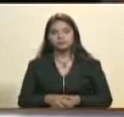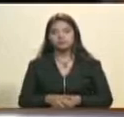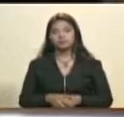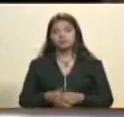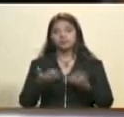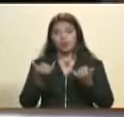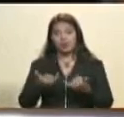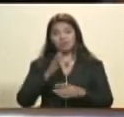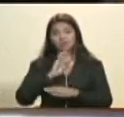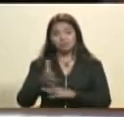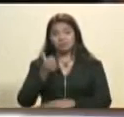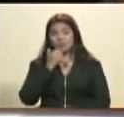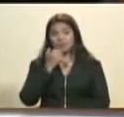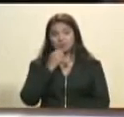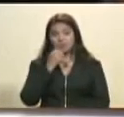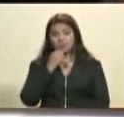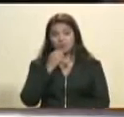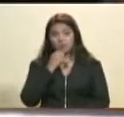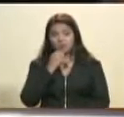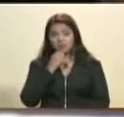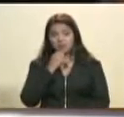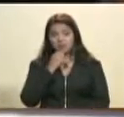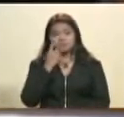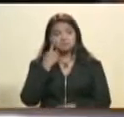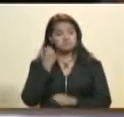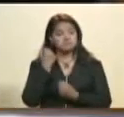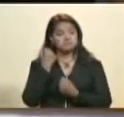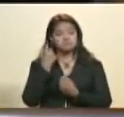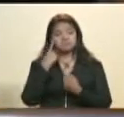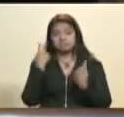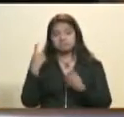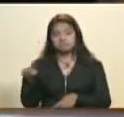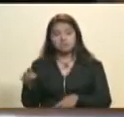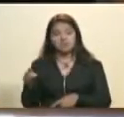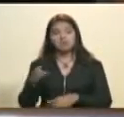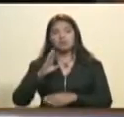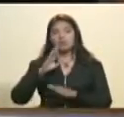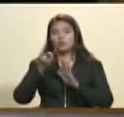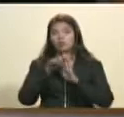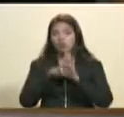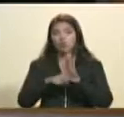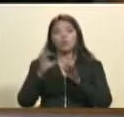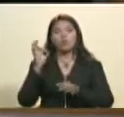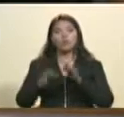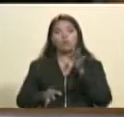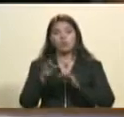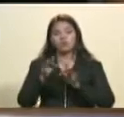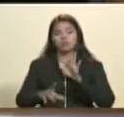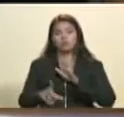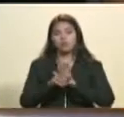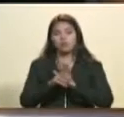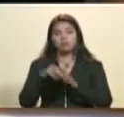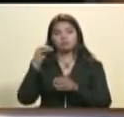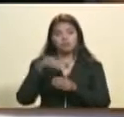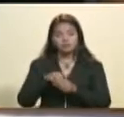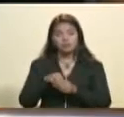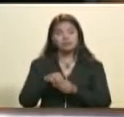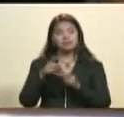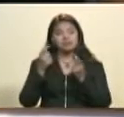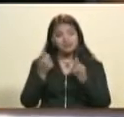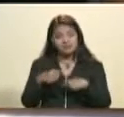sanciones injerencistas y el desconocimiento del ordenamiento jurídico interno, se